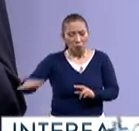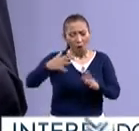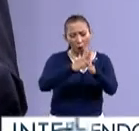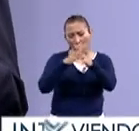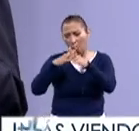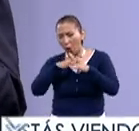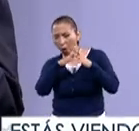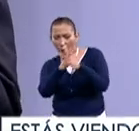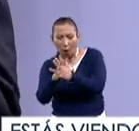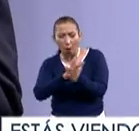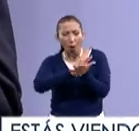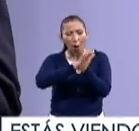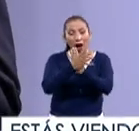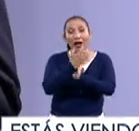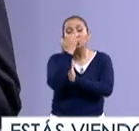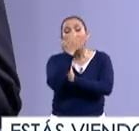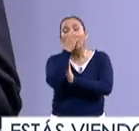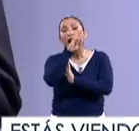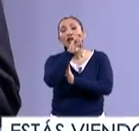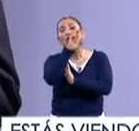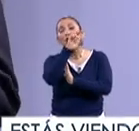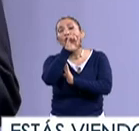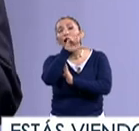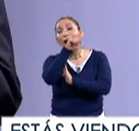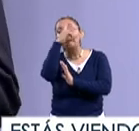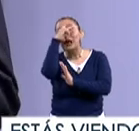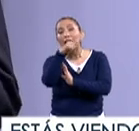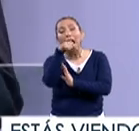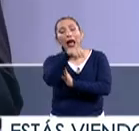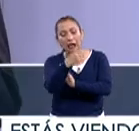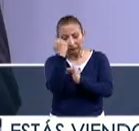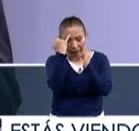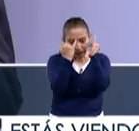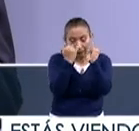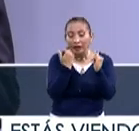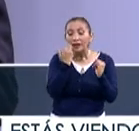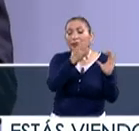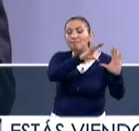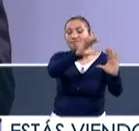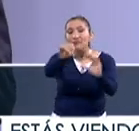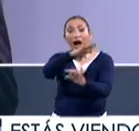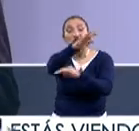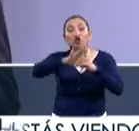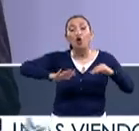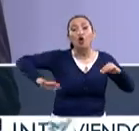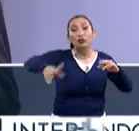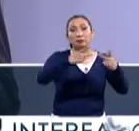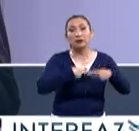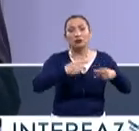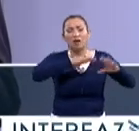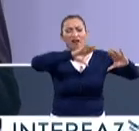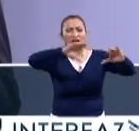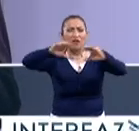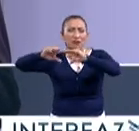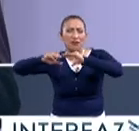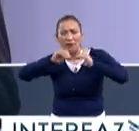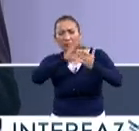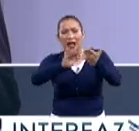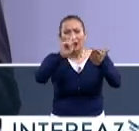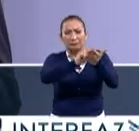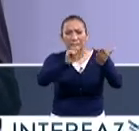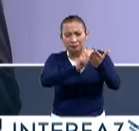se desarrolla la Escuela Rural Mexicana, que tiene como estrategia alfabetizar masivamente a la población